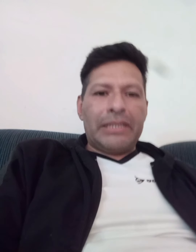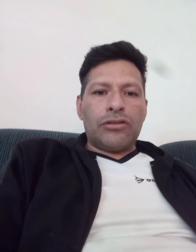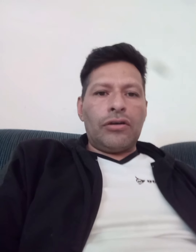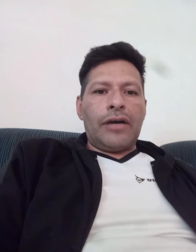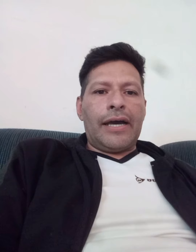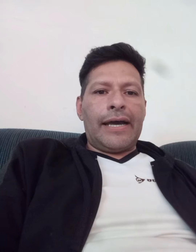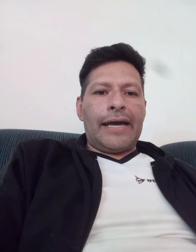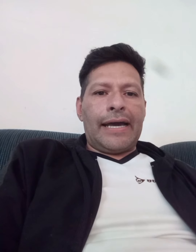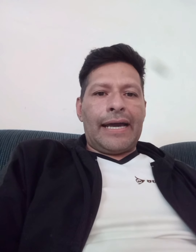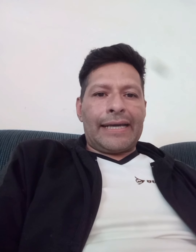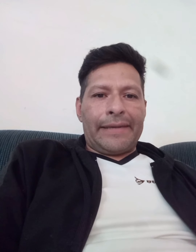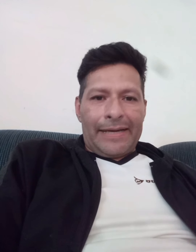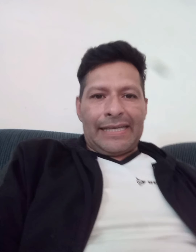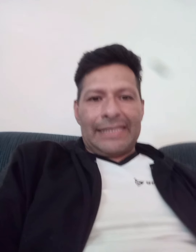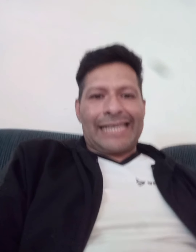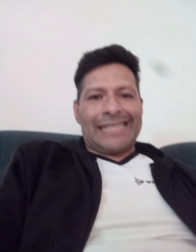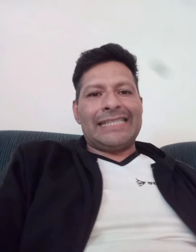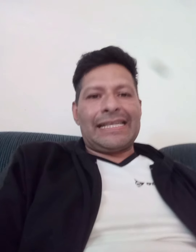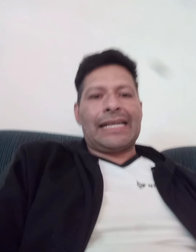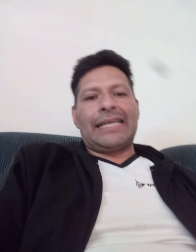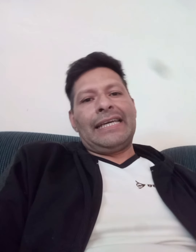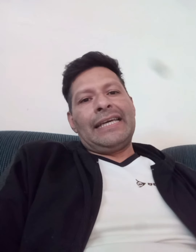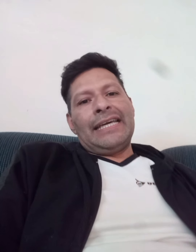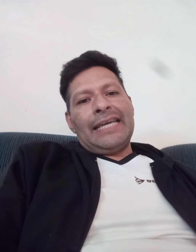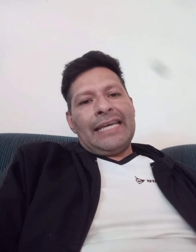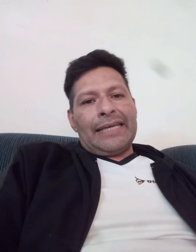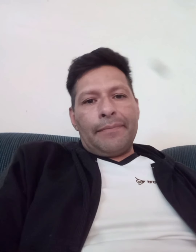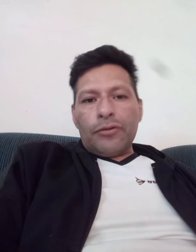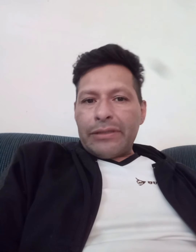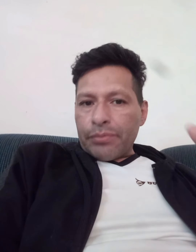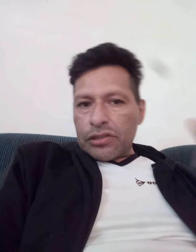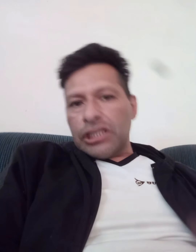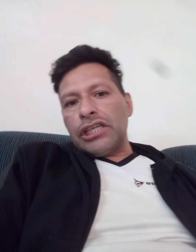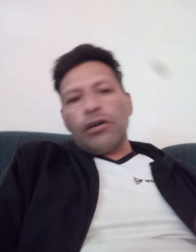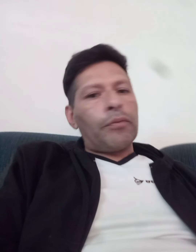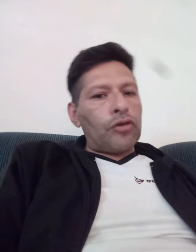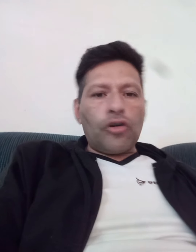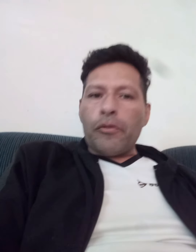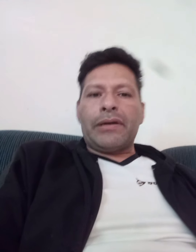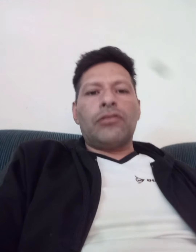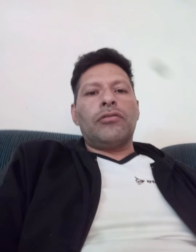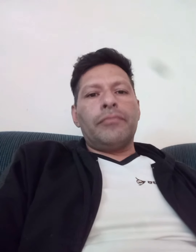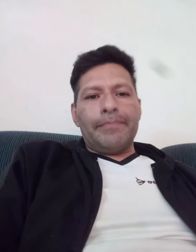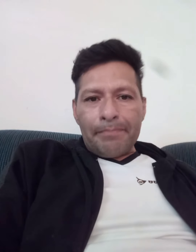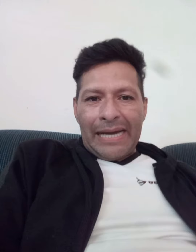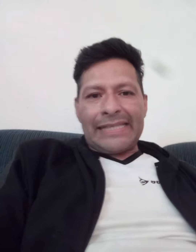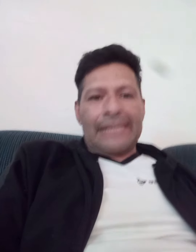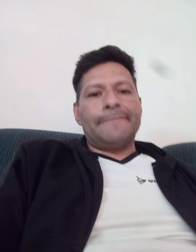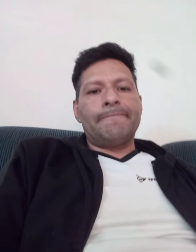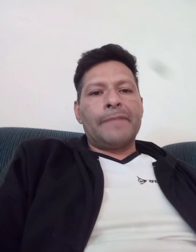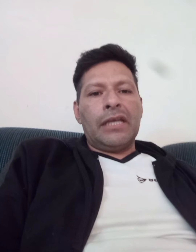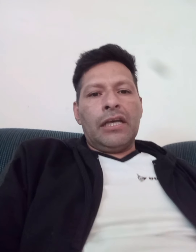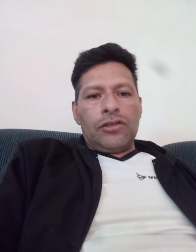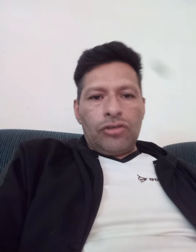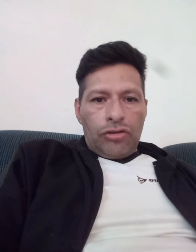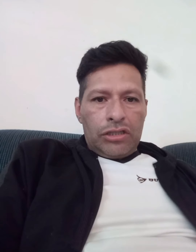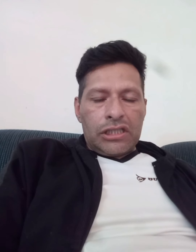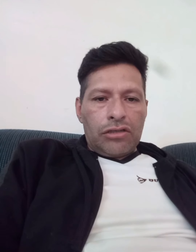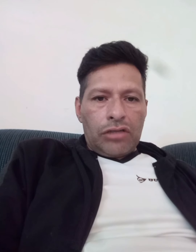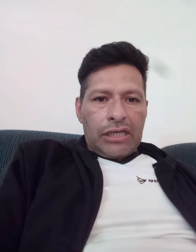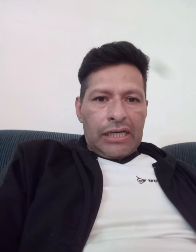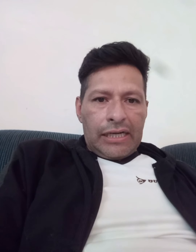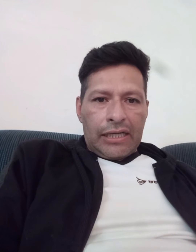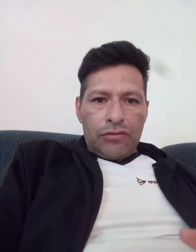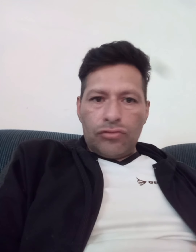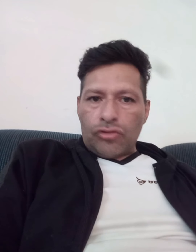los invito a que vayan, a que asistan, que voten por sí o por no, pero vayan. Yo les